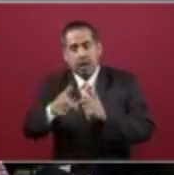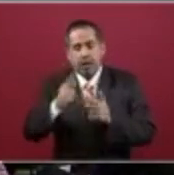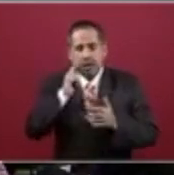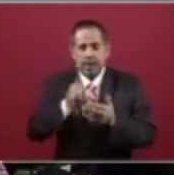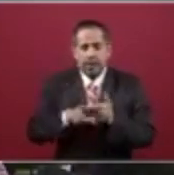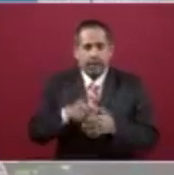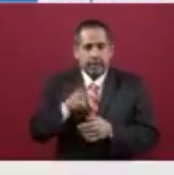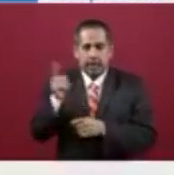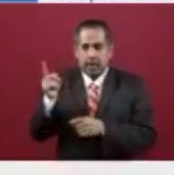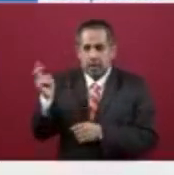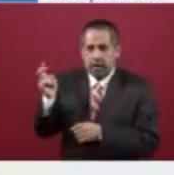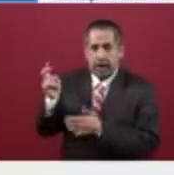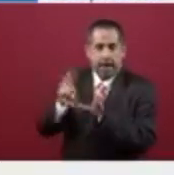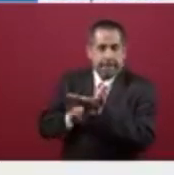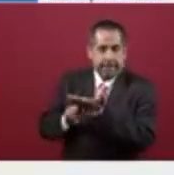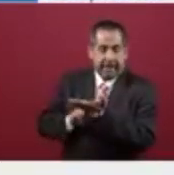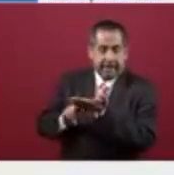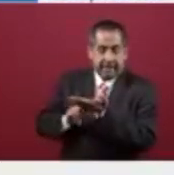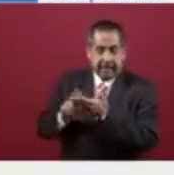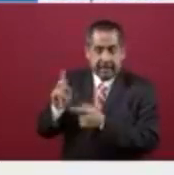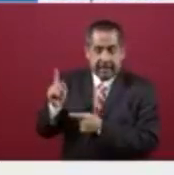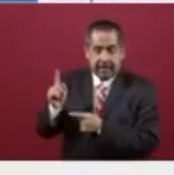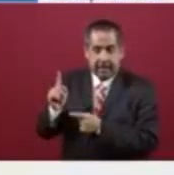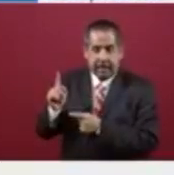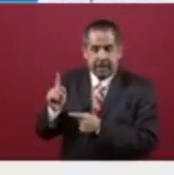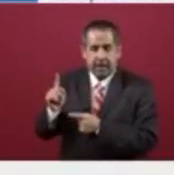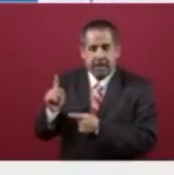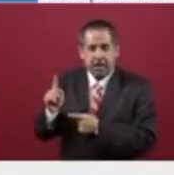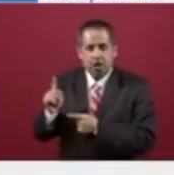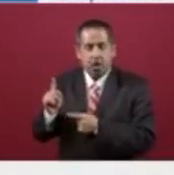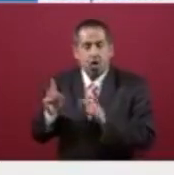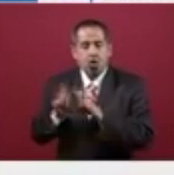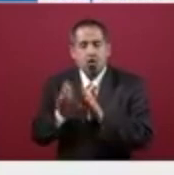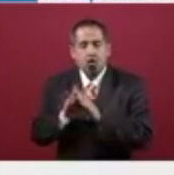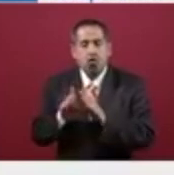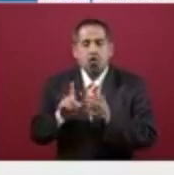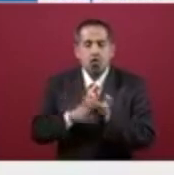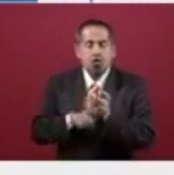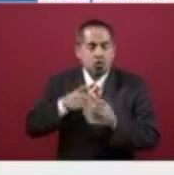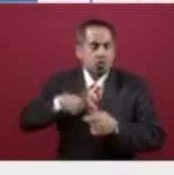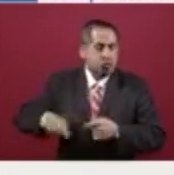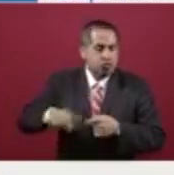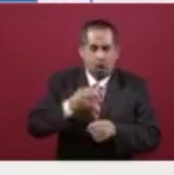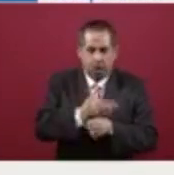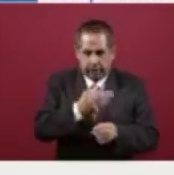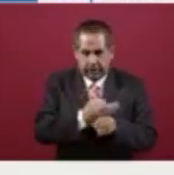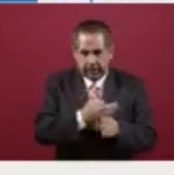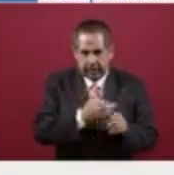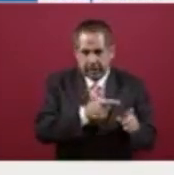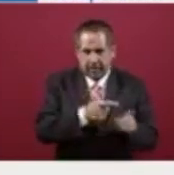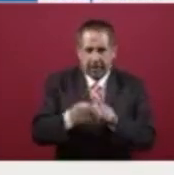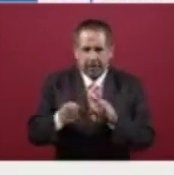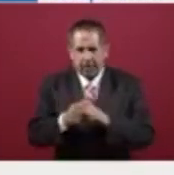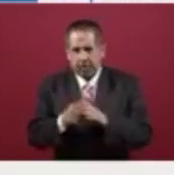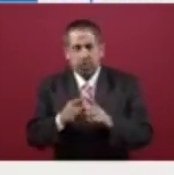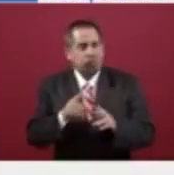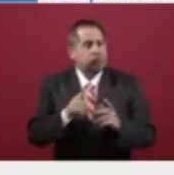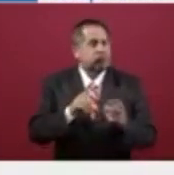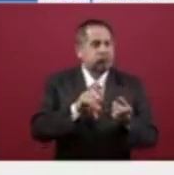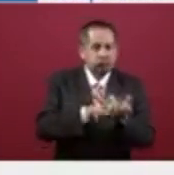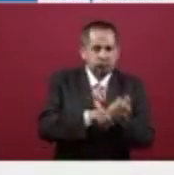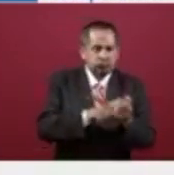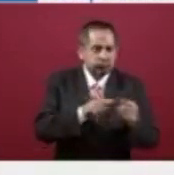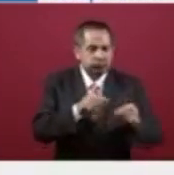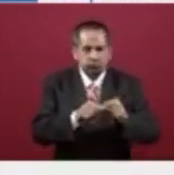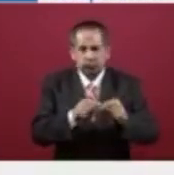vivo implica lo que va a ser el comportamiento de nuestros campos actuales, que son campos maduros y que